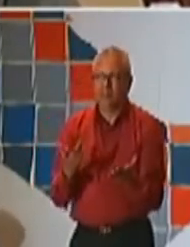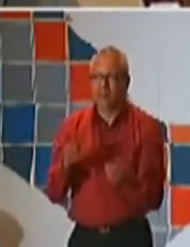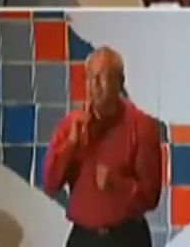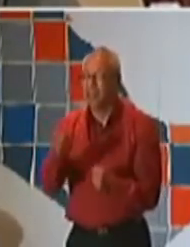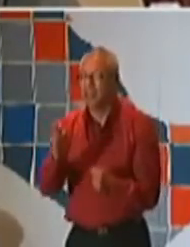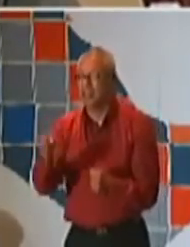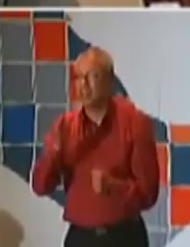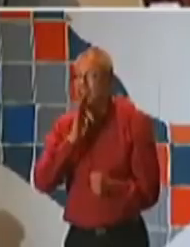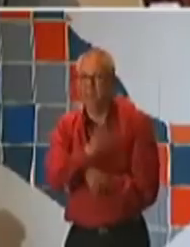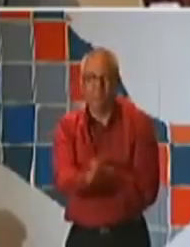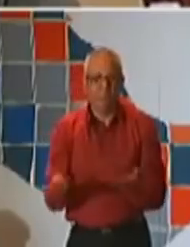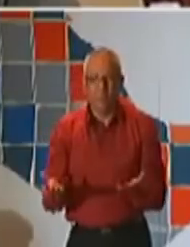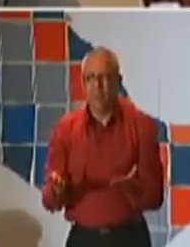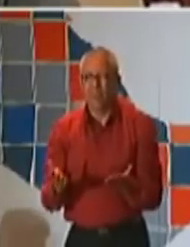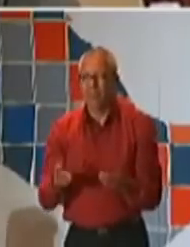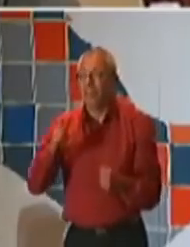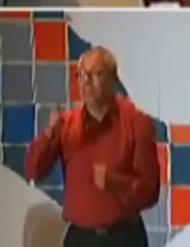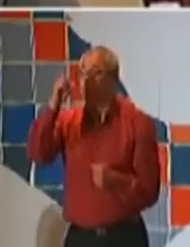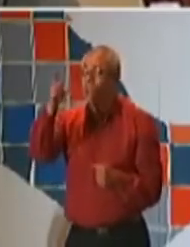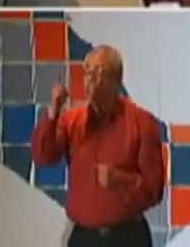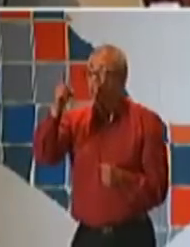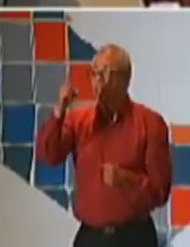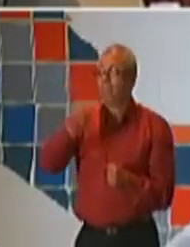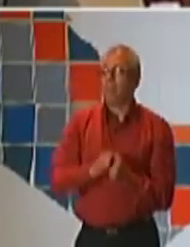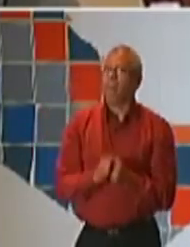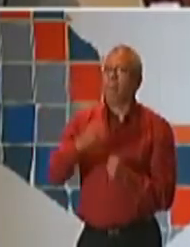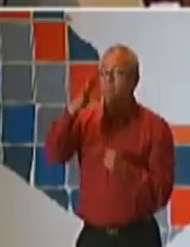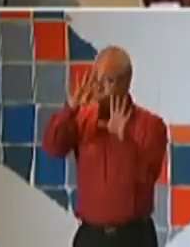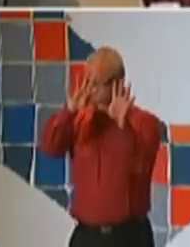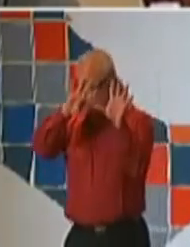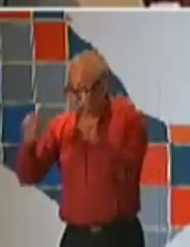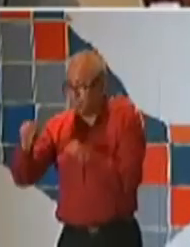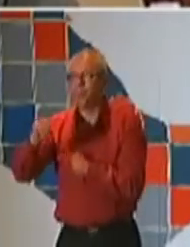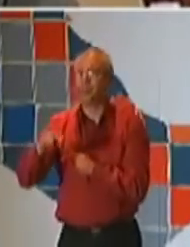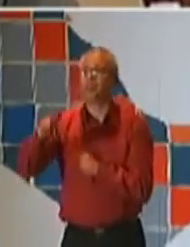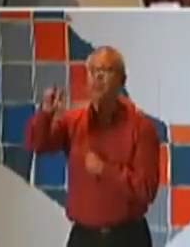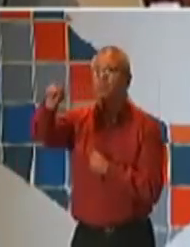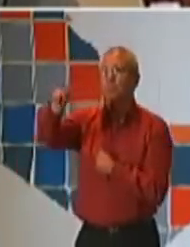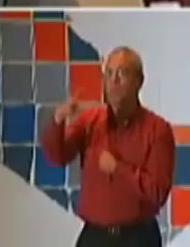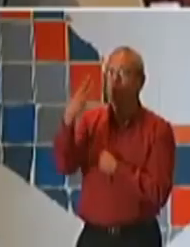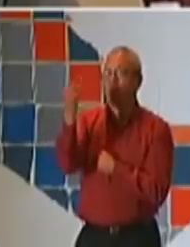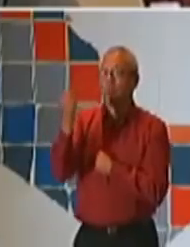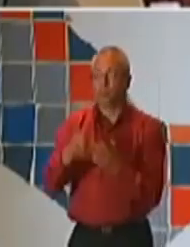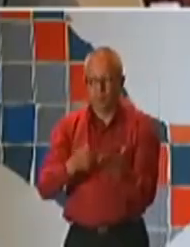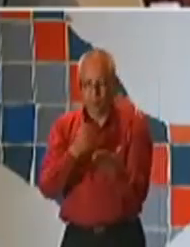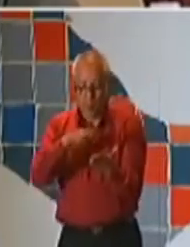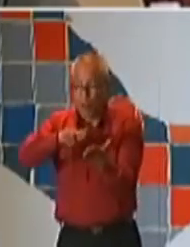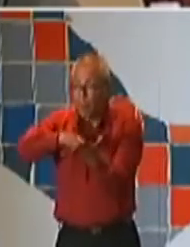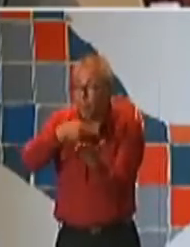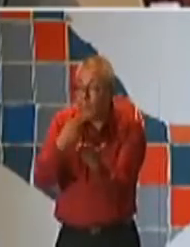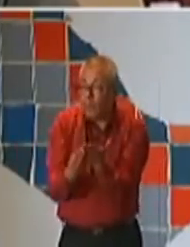firmado 183 convenios internacionales que regulan las relaciones de trabajo en el